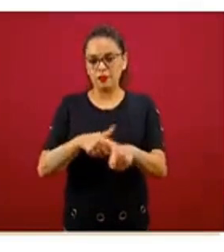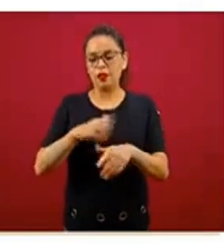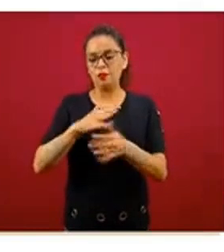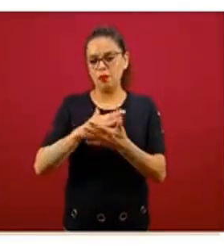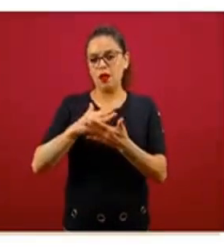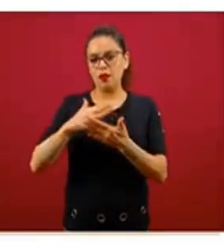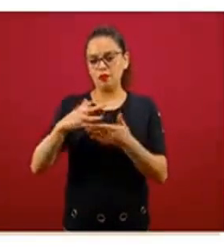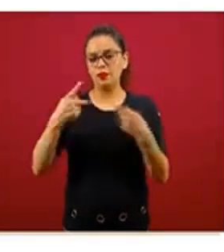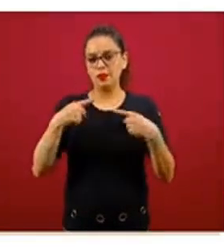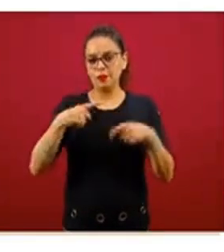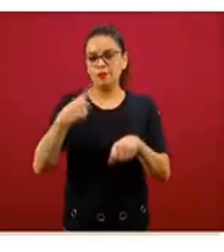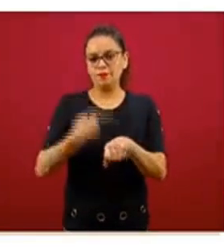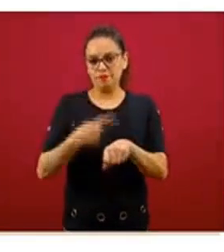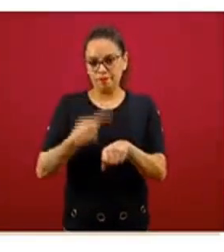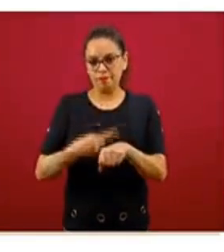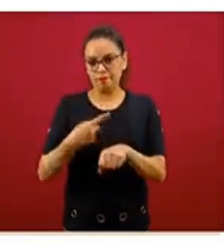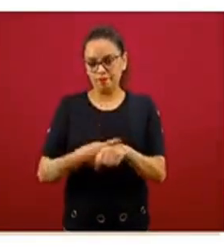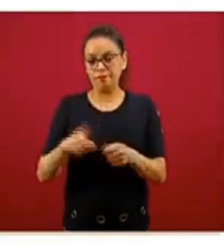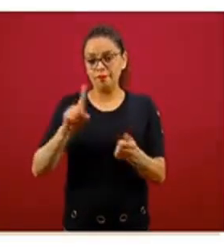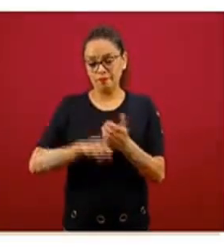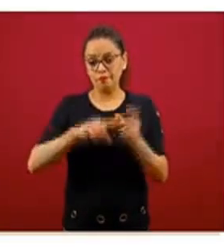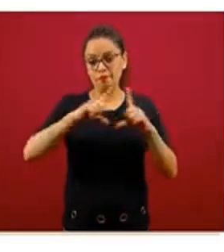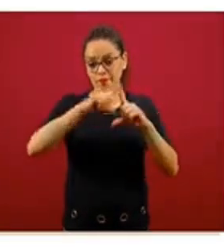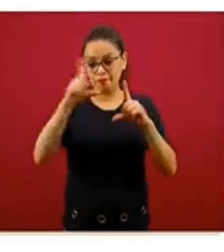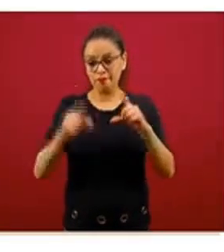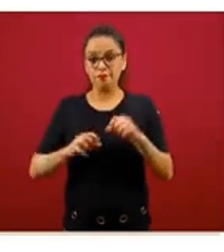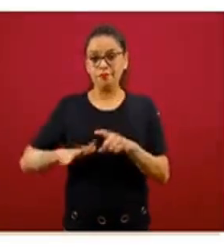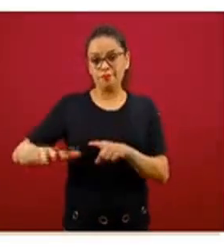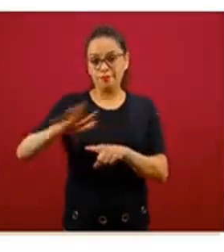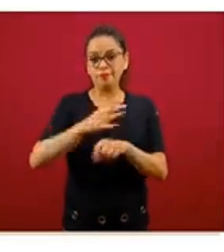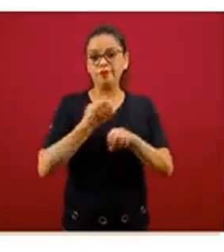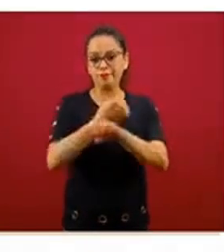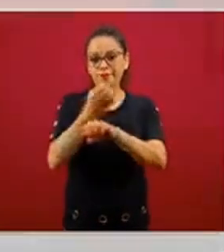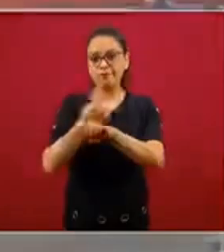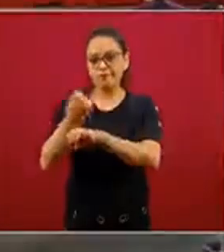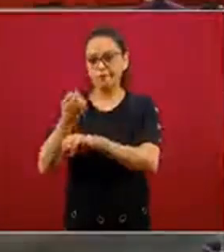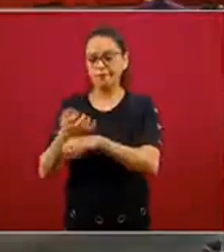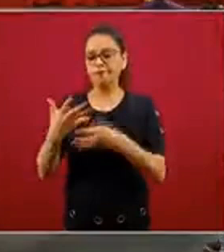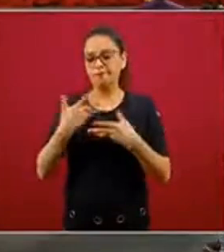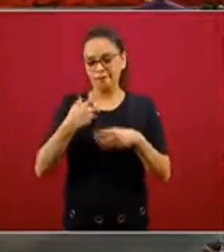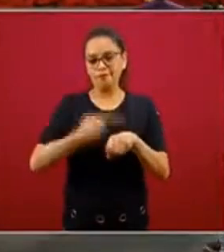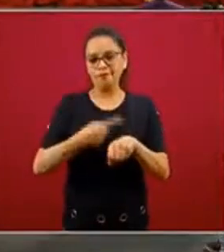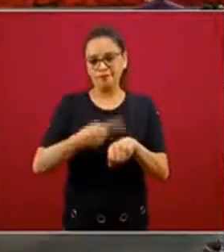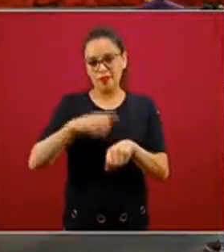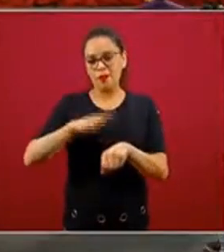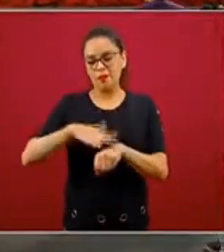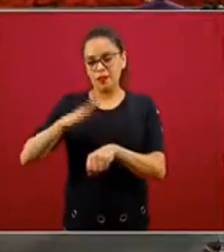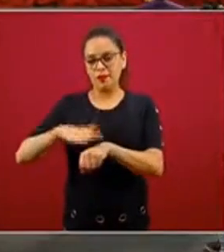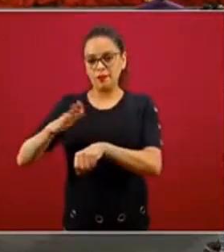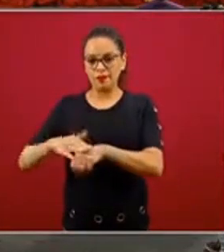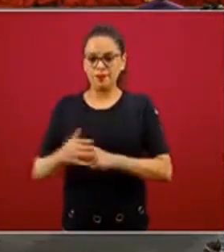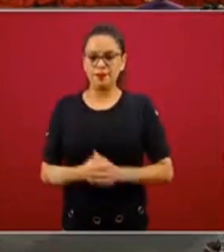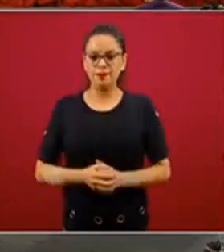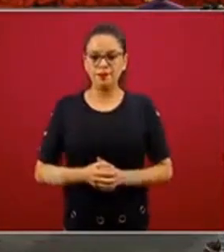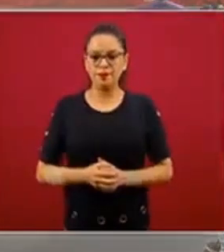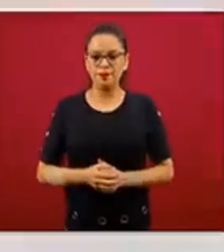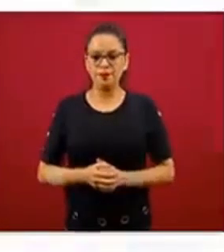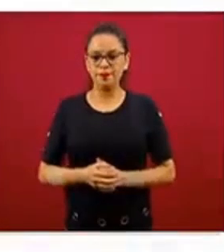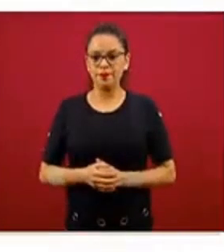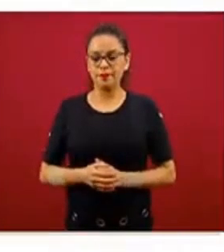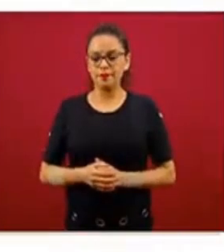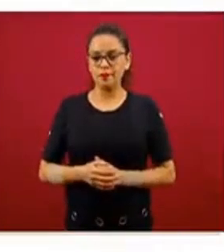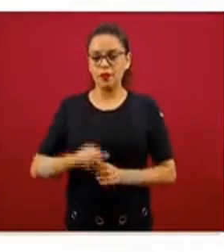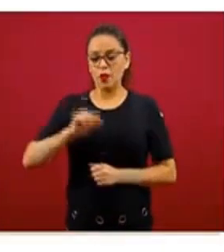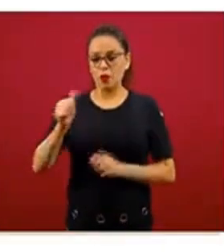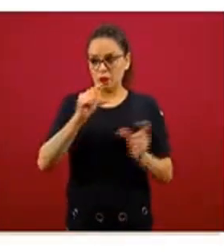sí la afectación poblacional en estas entidades federativas. La siguiente diapositiva es el orden descendente de esta tasa de